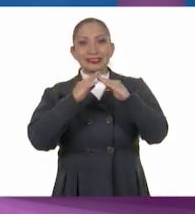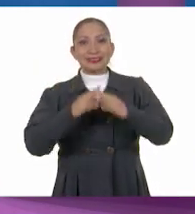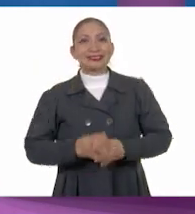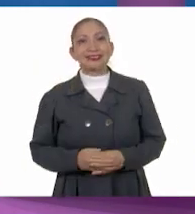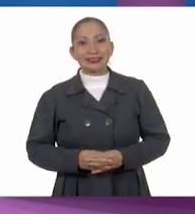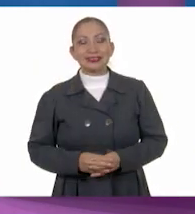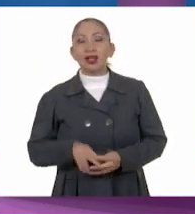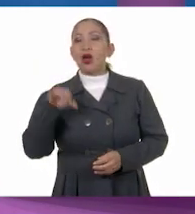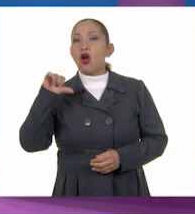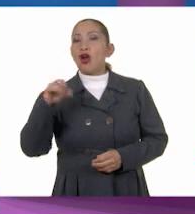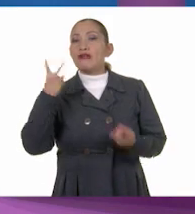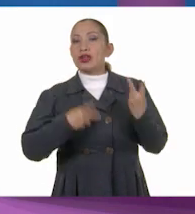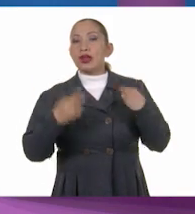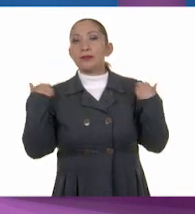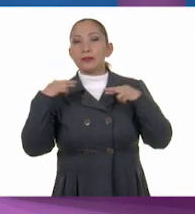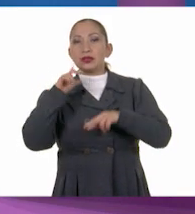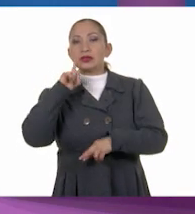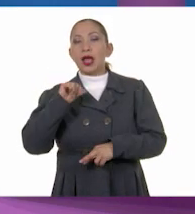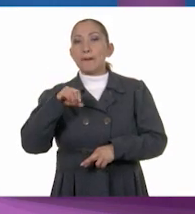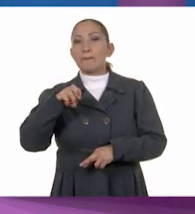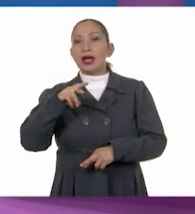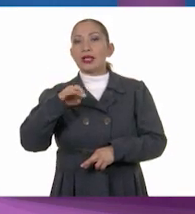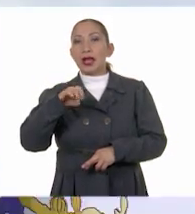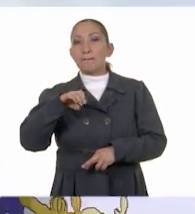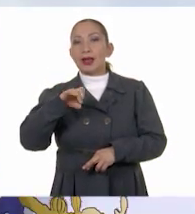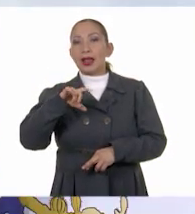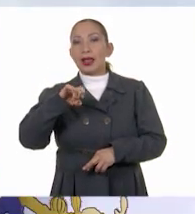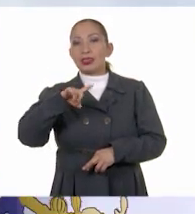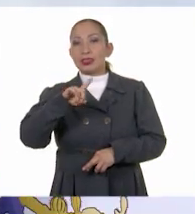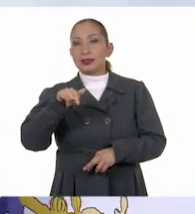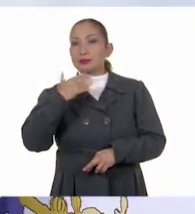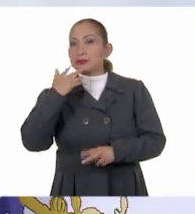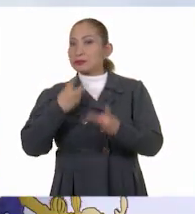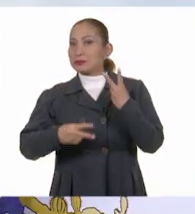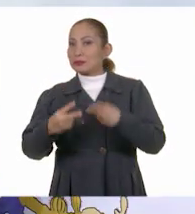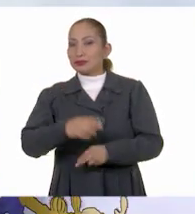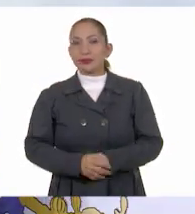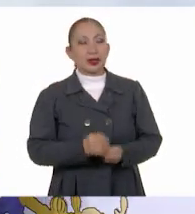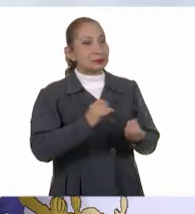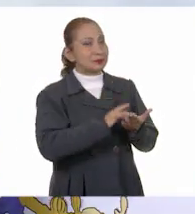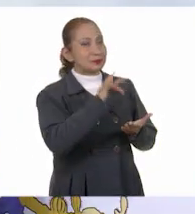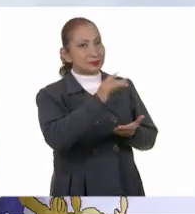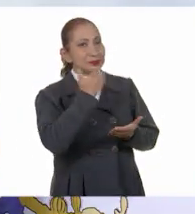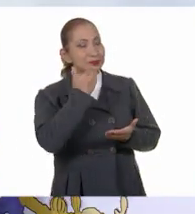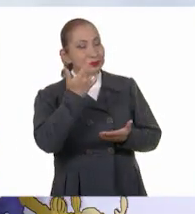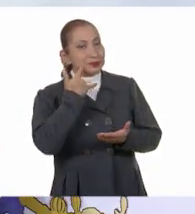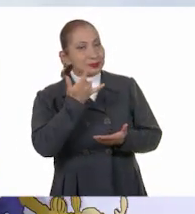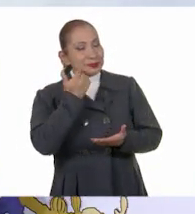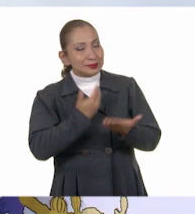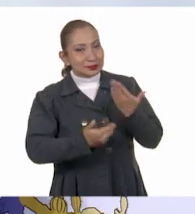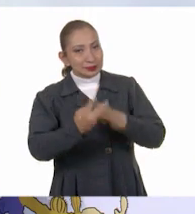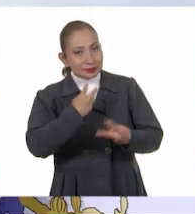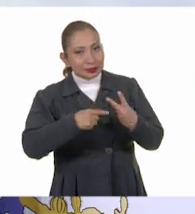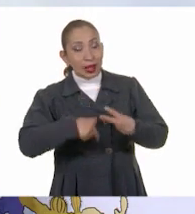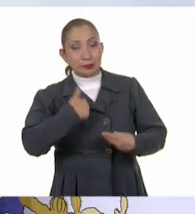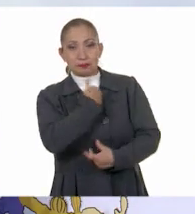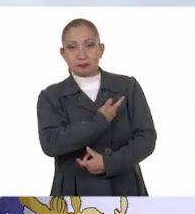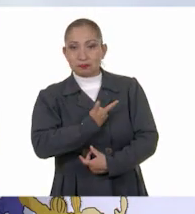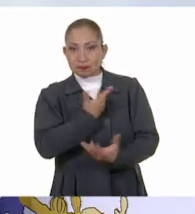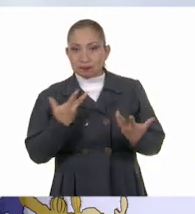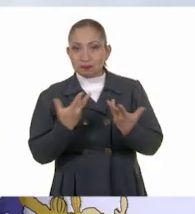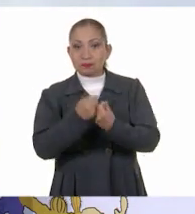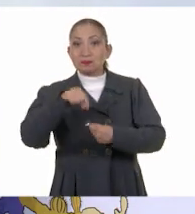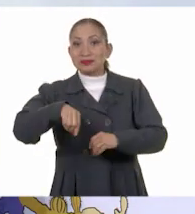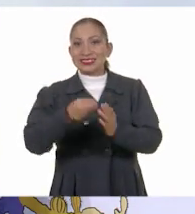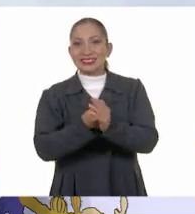hogares. Hoy nos acompaña la maestra María Meléndez. Maestra, bienvenida. Muchas gracias por la bienvenida. Es un placer para mí acompañarlos en